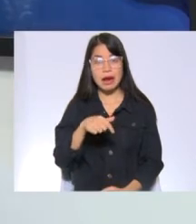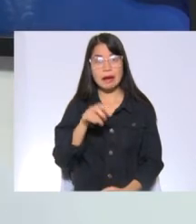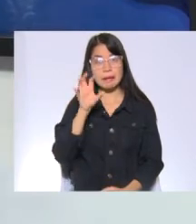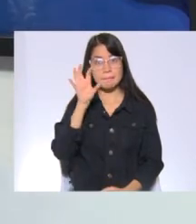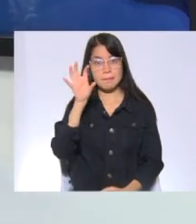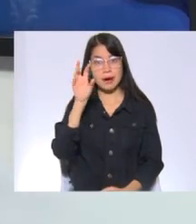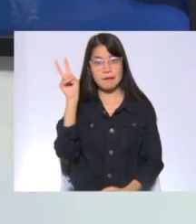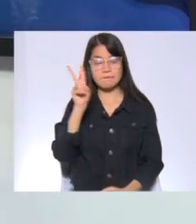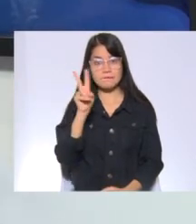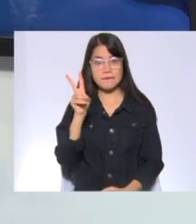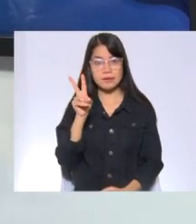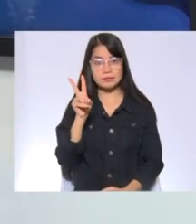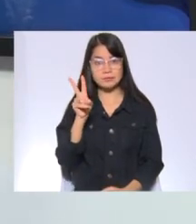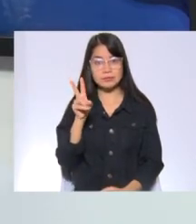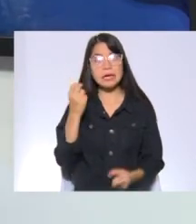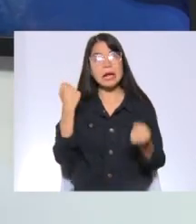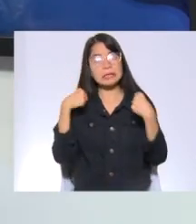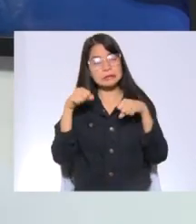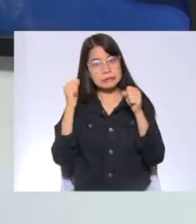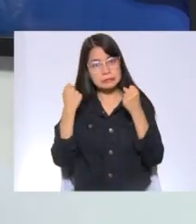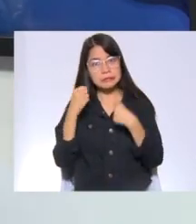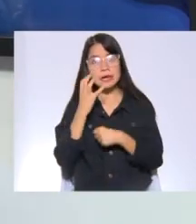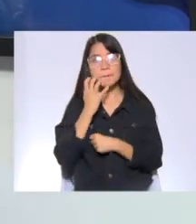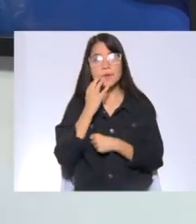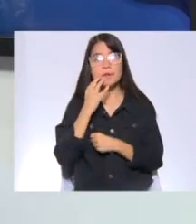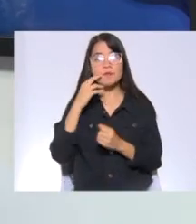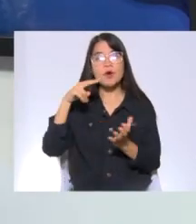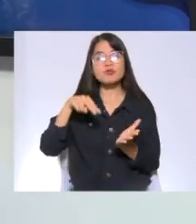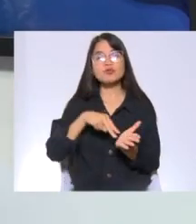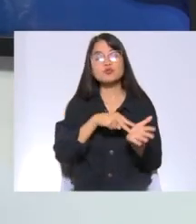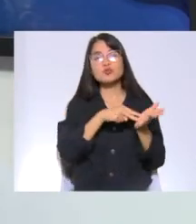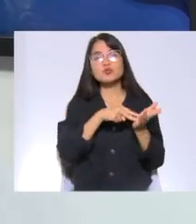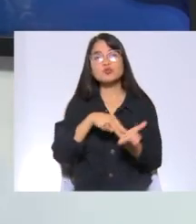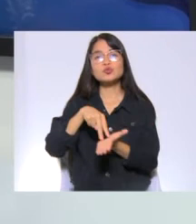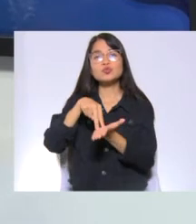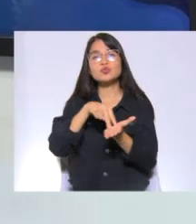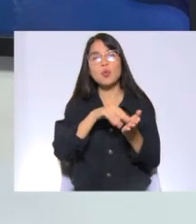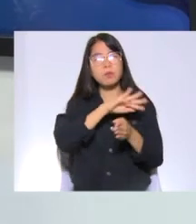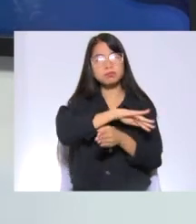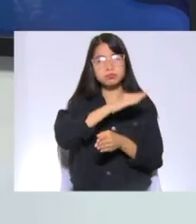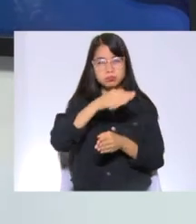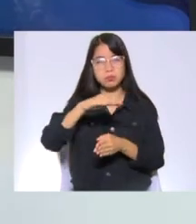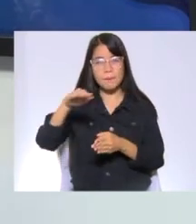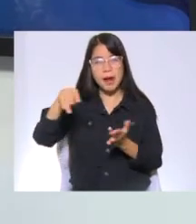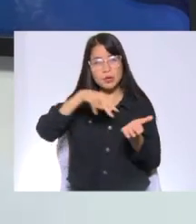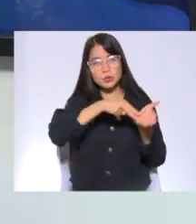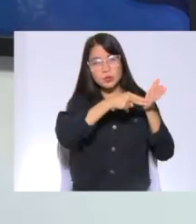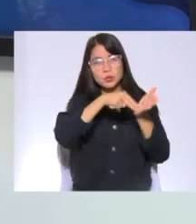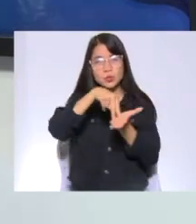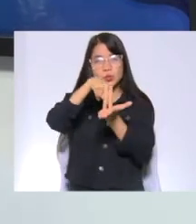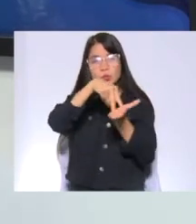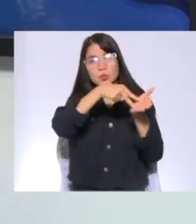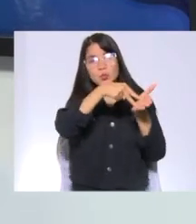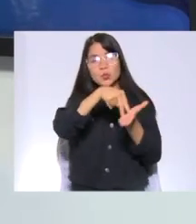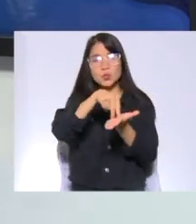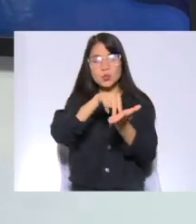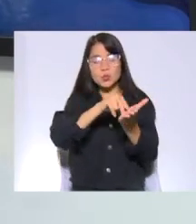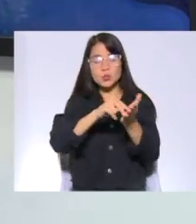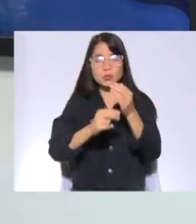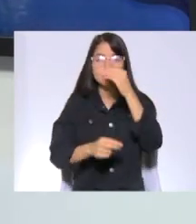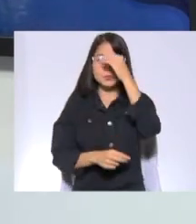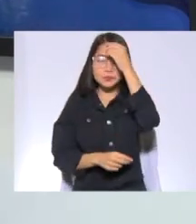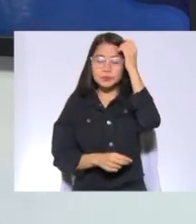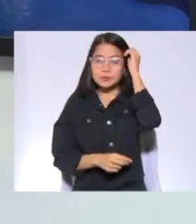de ellos. El surf, aquí se practica. Fíjense el deporte que quedó en la categoría número 1, el